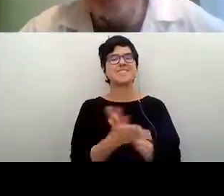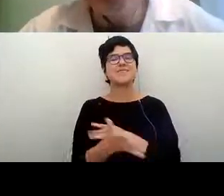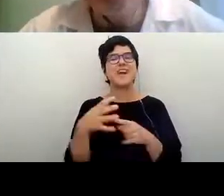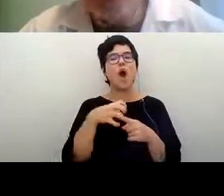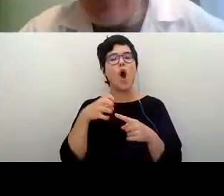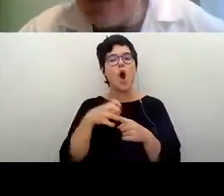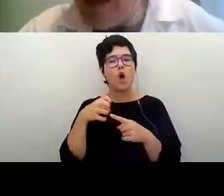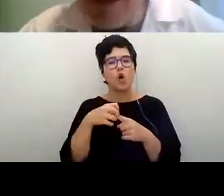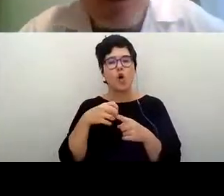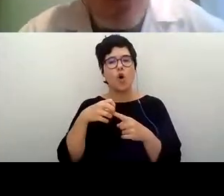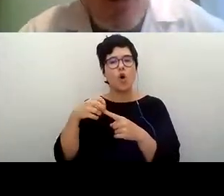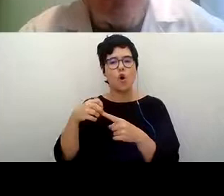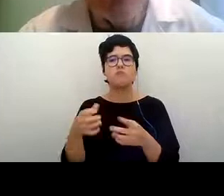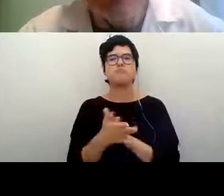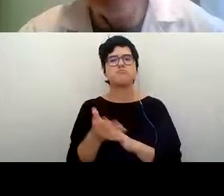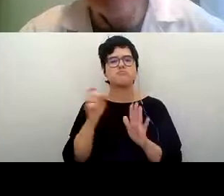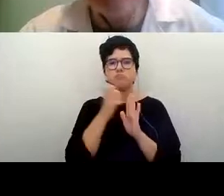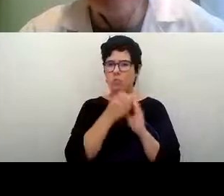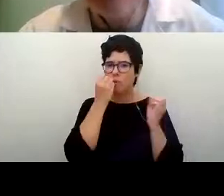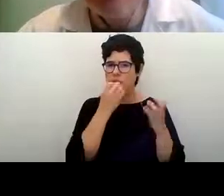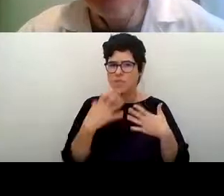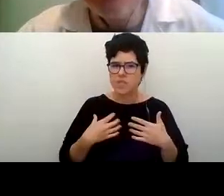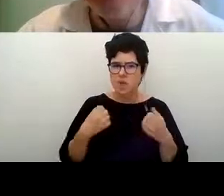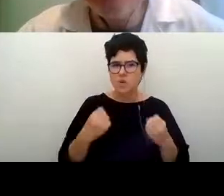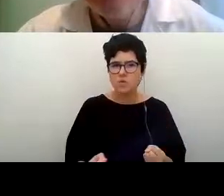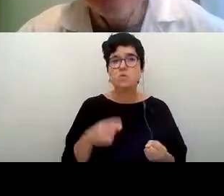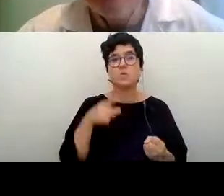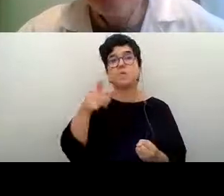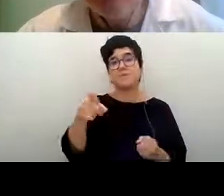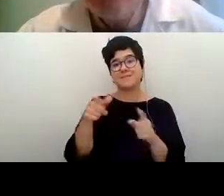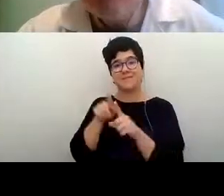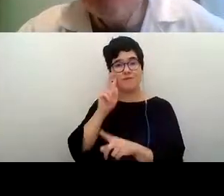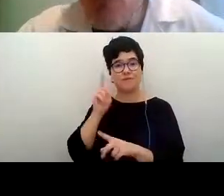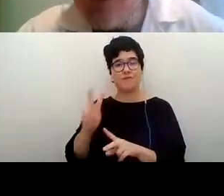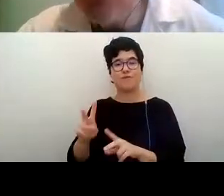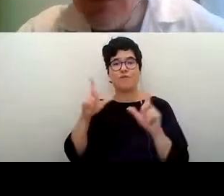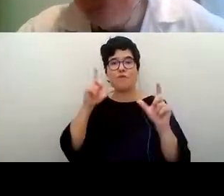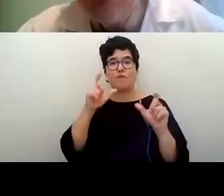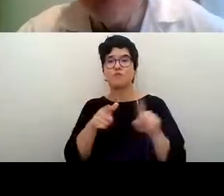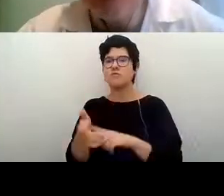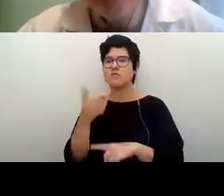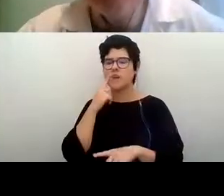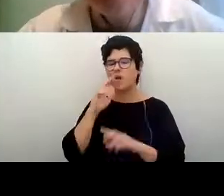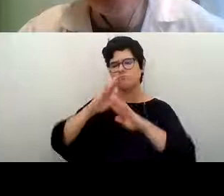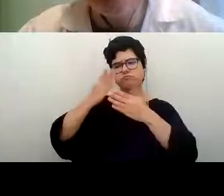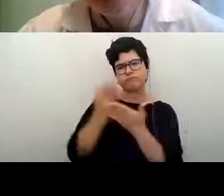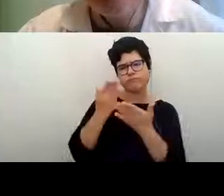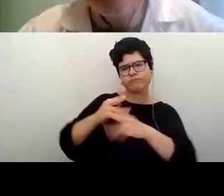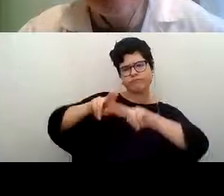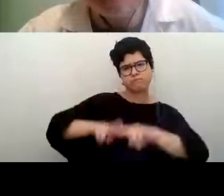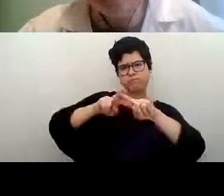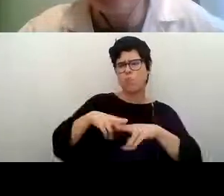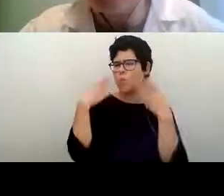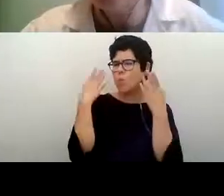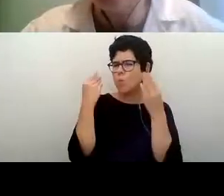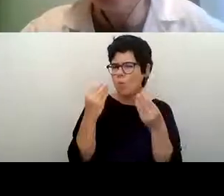su consumo. Ha sido muy estudiado, el Ganoderma lucidum. Es un hongo muy estudiado y muy conocido en